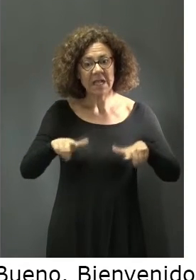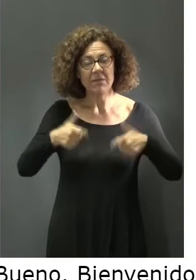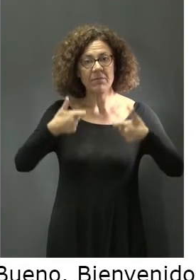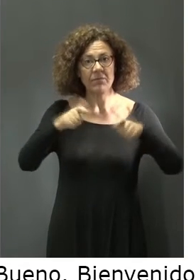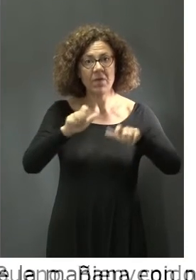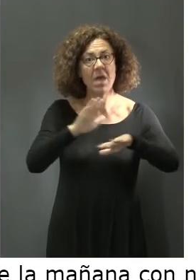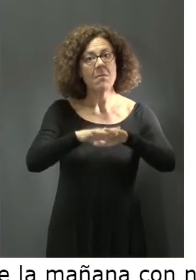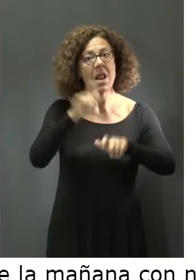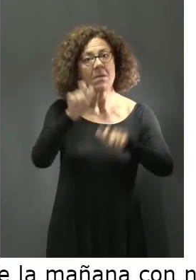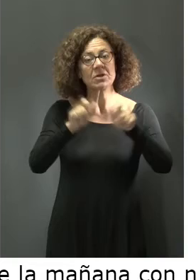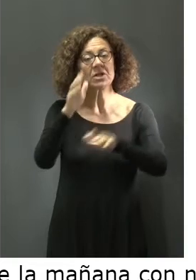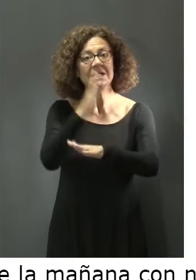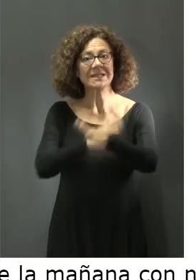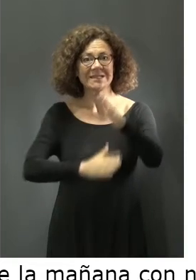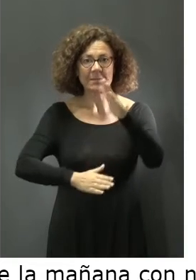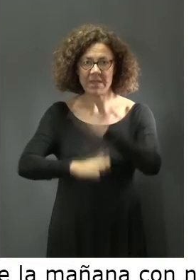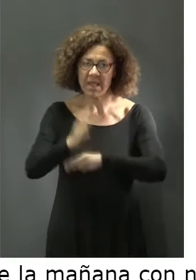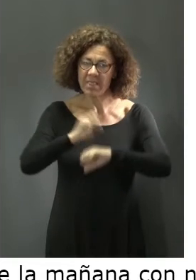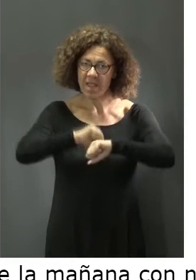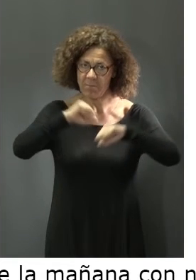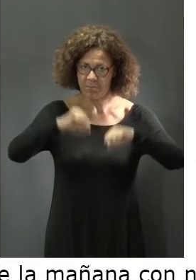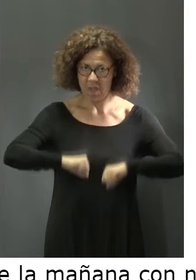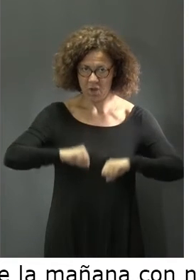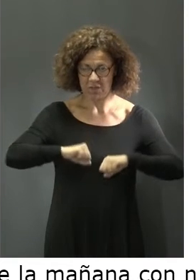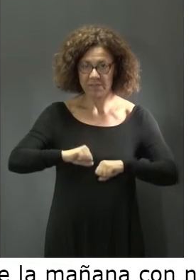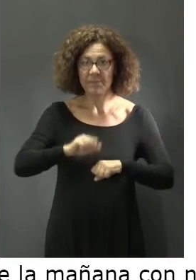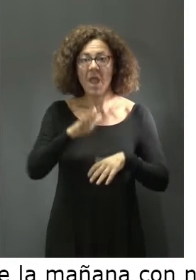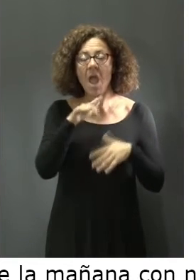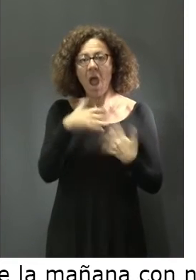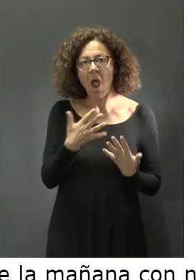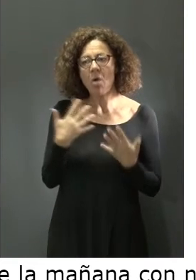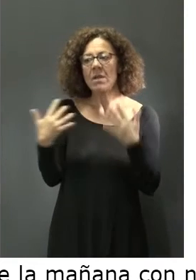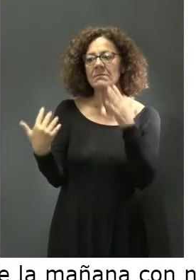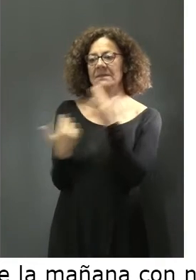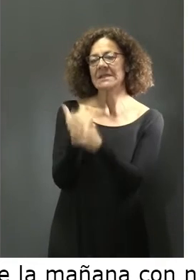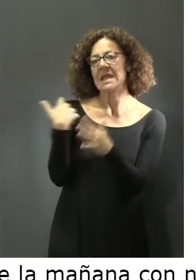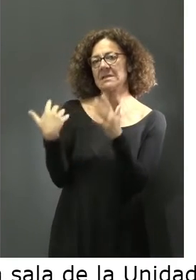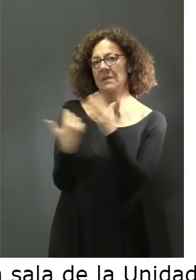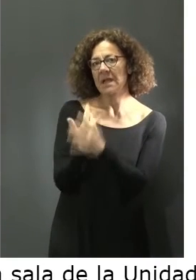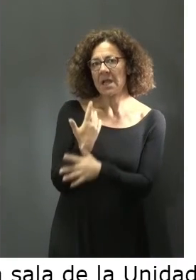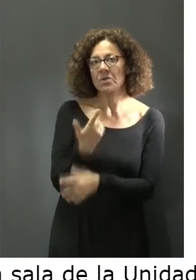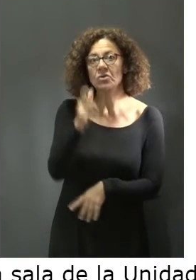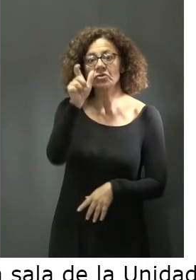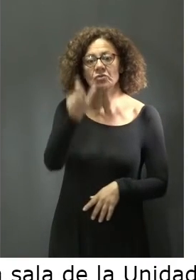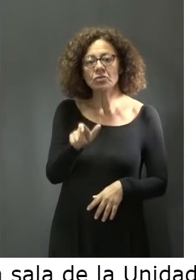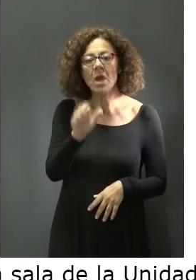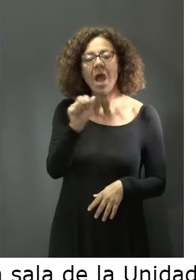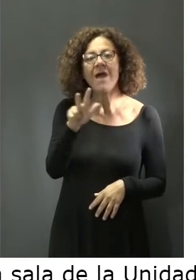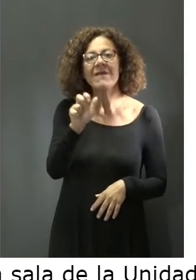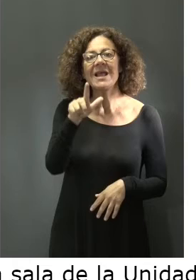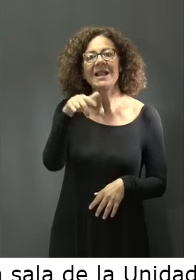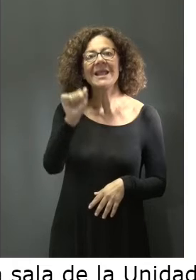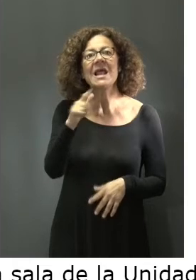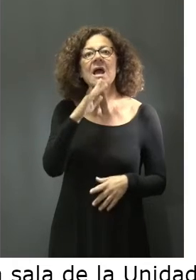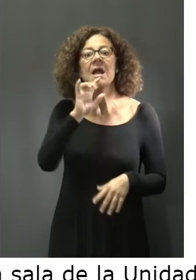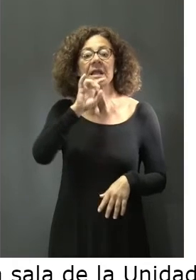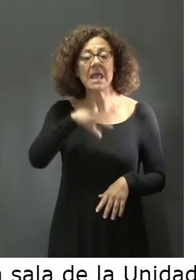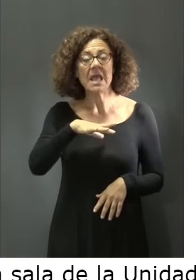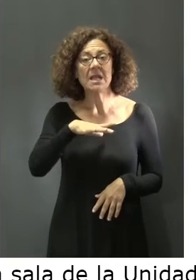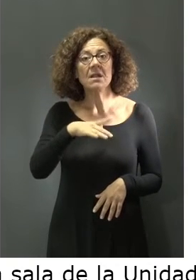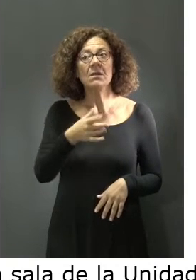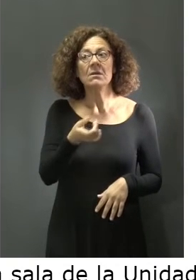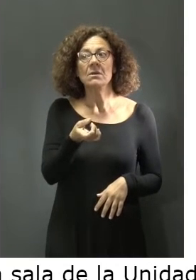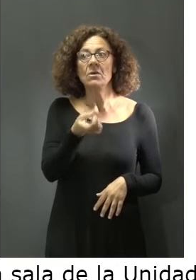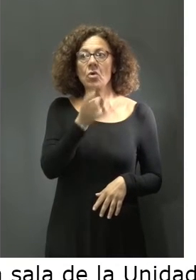para personas con discapacidad y mayores. Ahora un poquito nos va a contar Avelina pues, quién es, cómo has